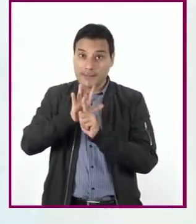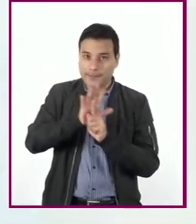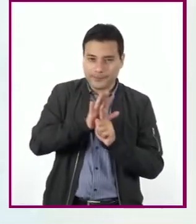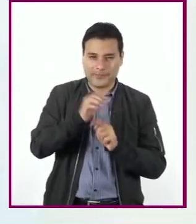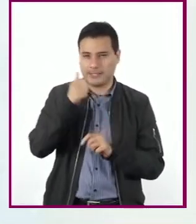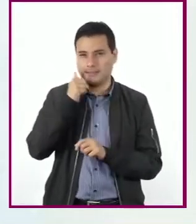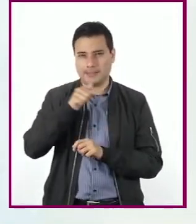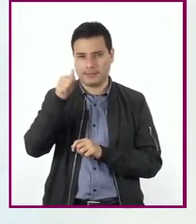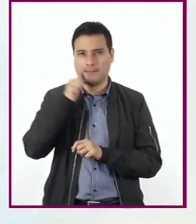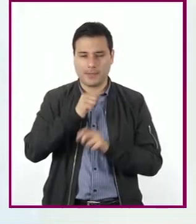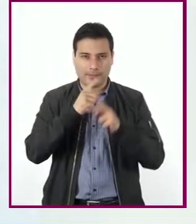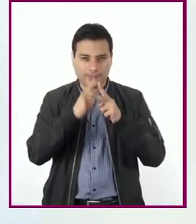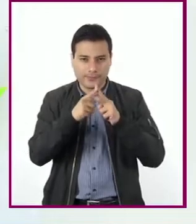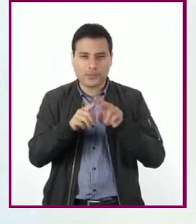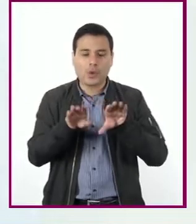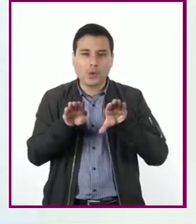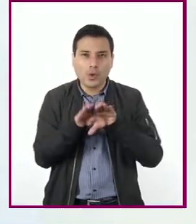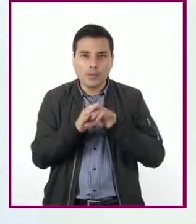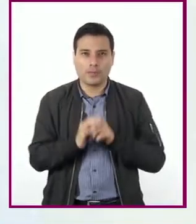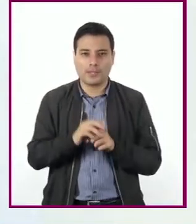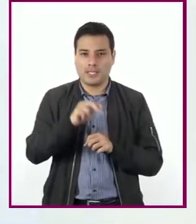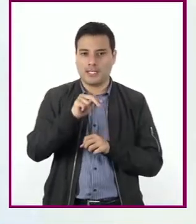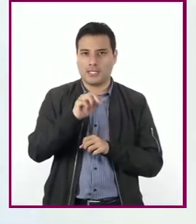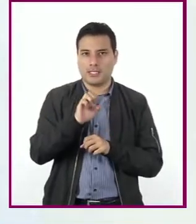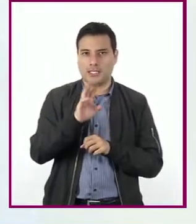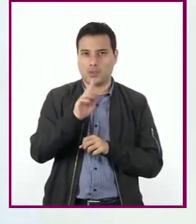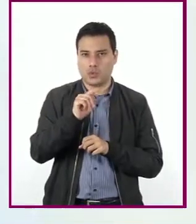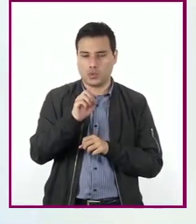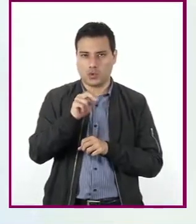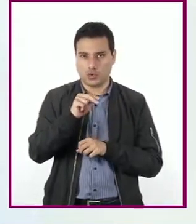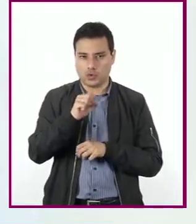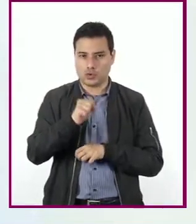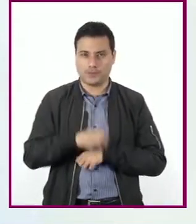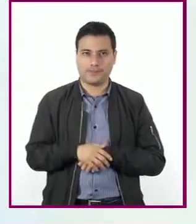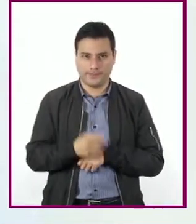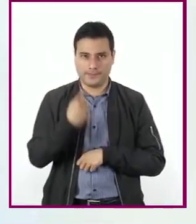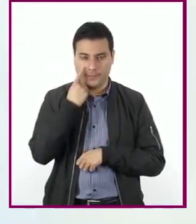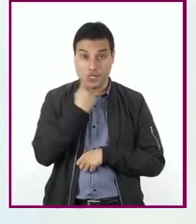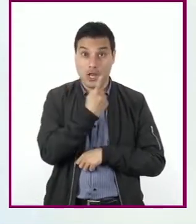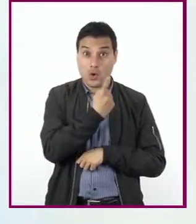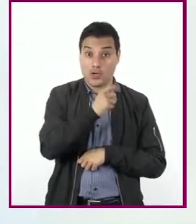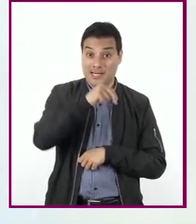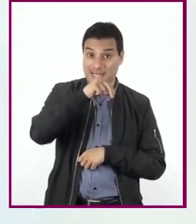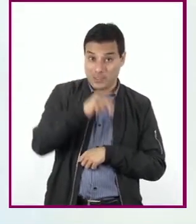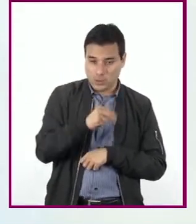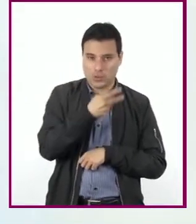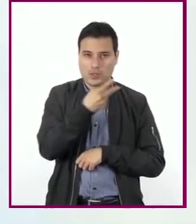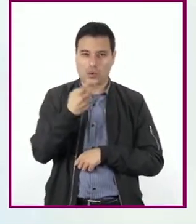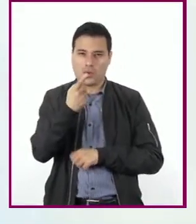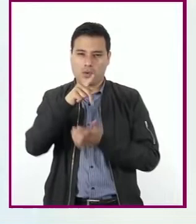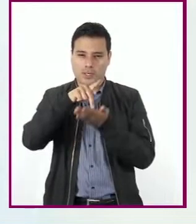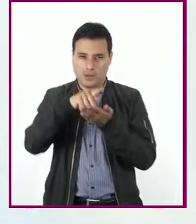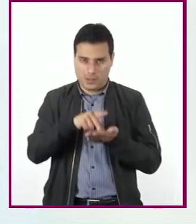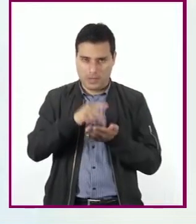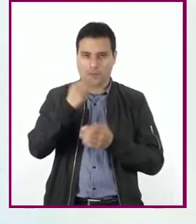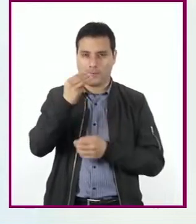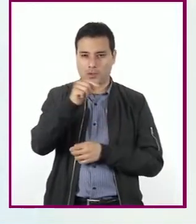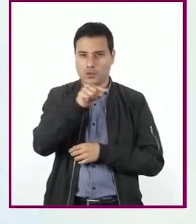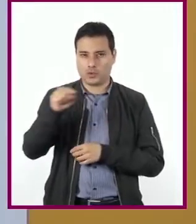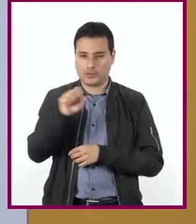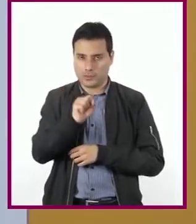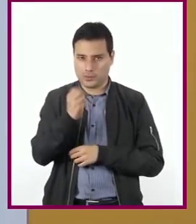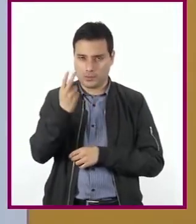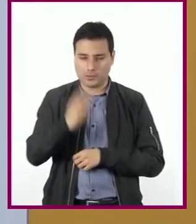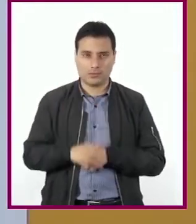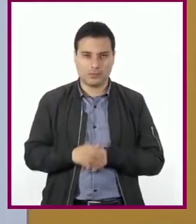newtons, cuya equivalencia es un newton es igual a un kilogramo por metro sobre segundo al cuadrado.